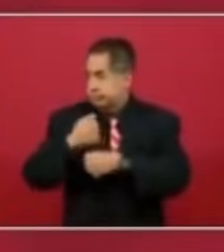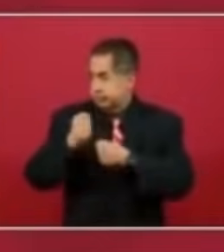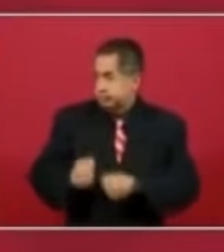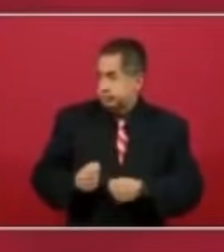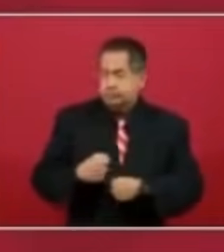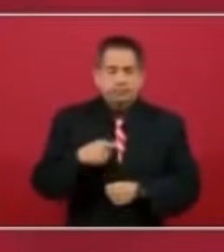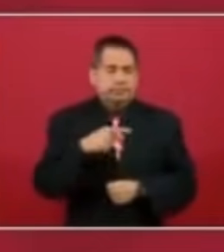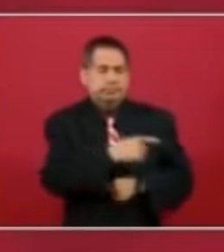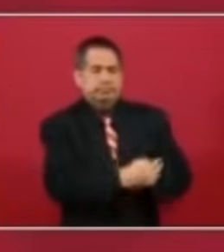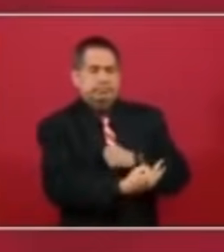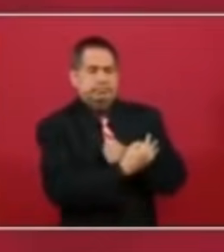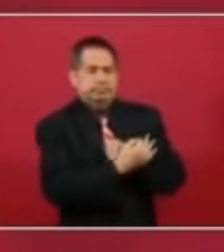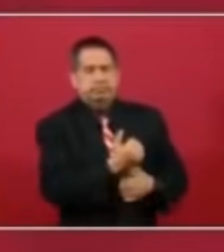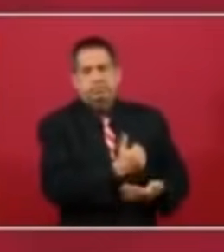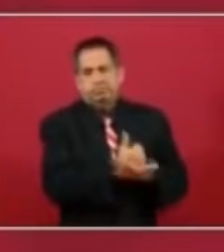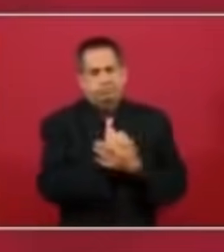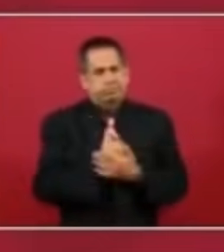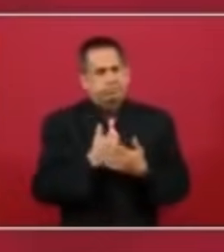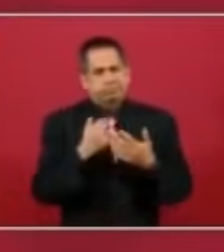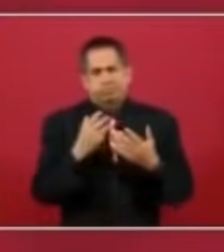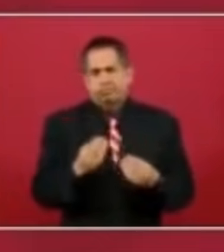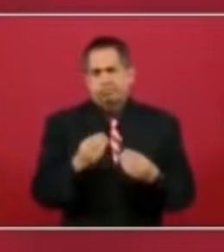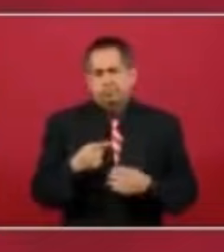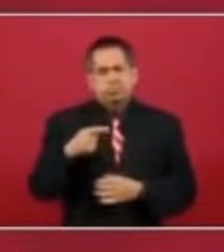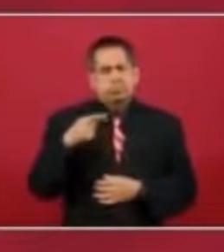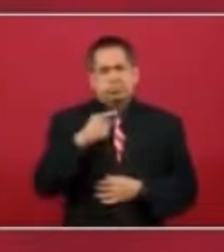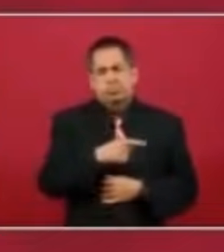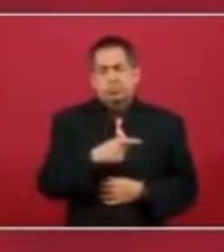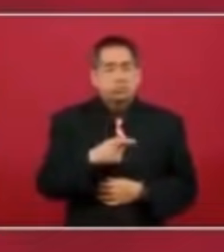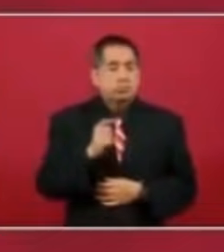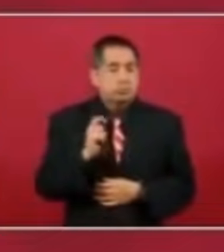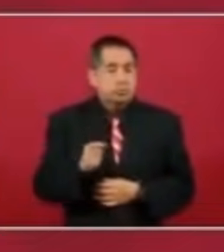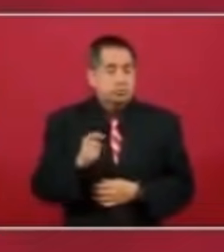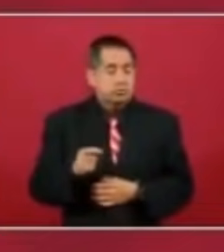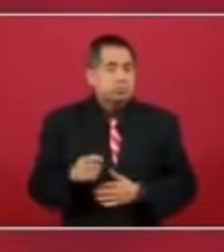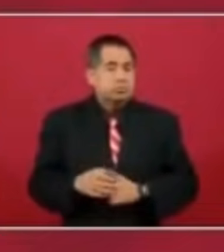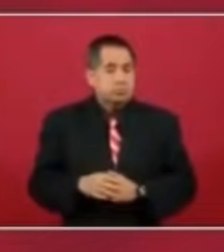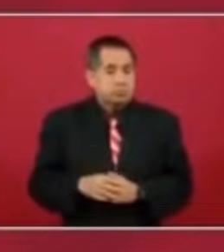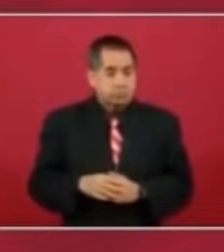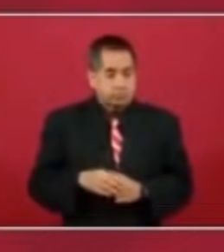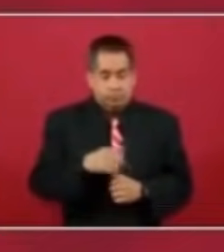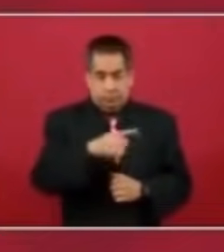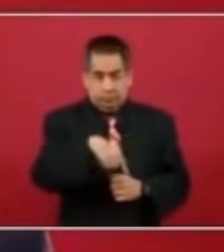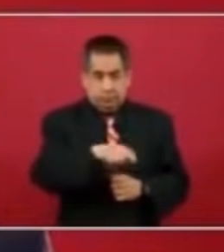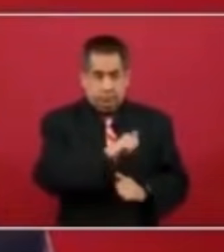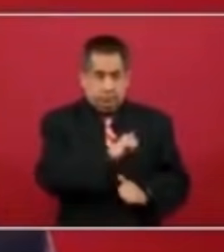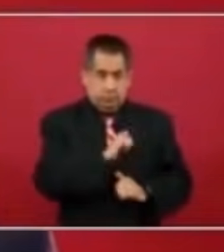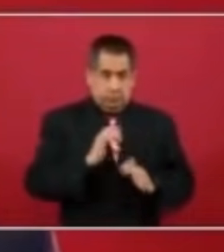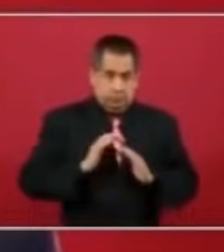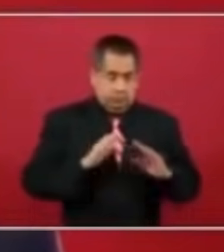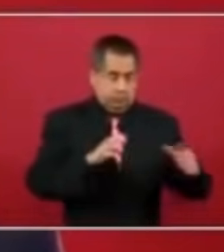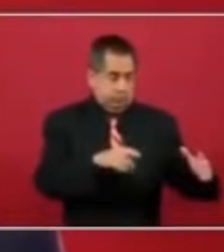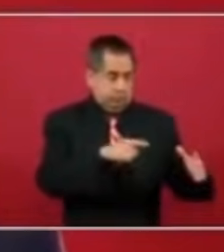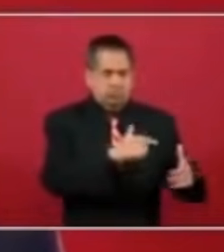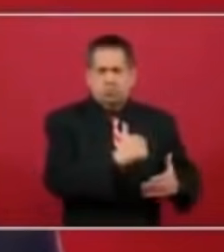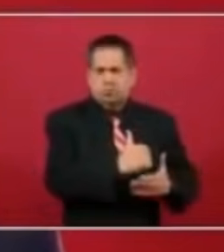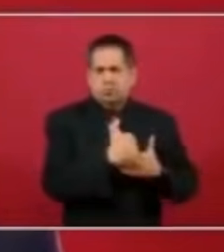y de violencia. Es una institución que puede contribuir mucho